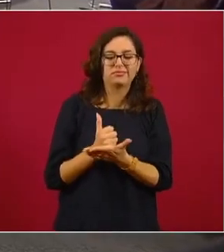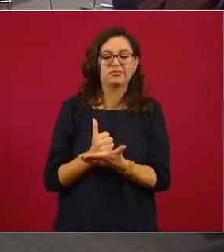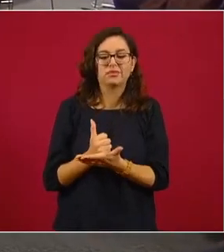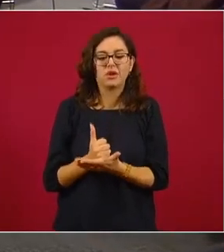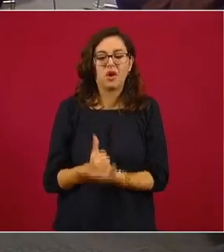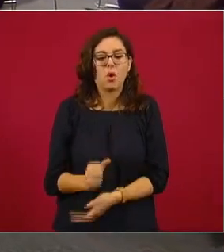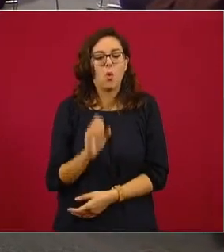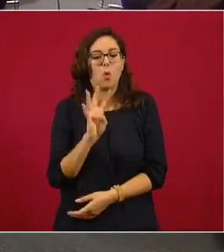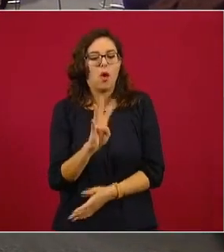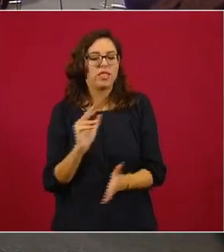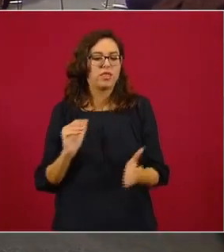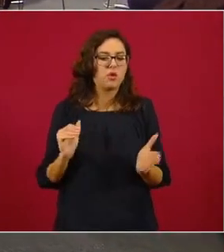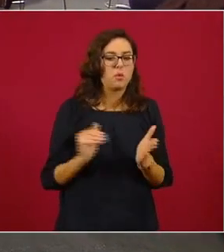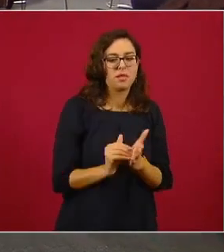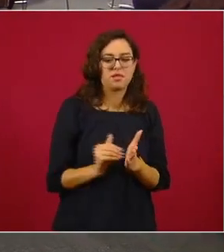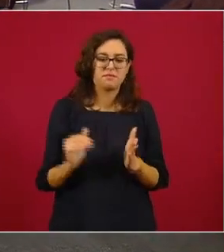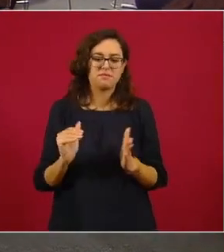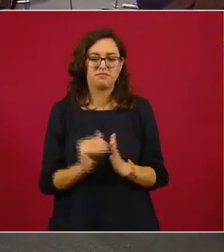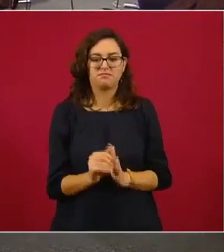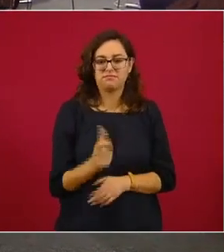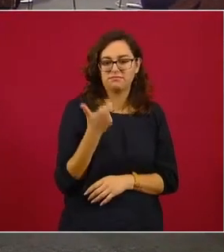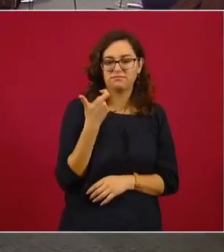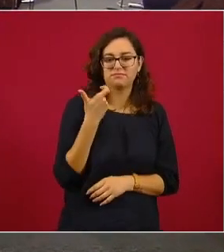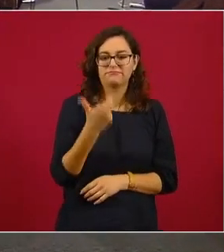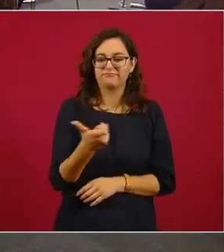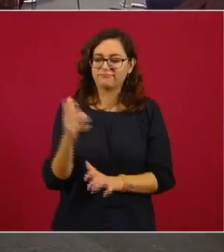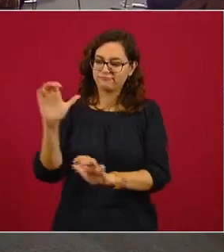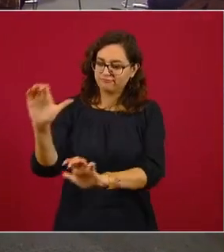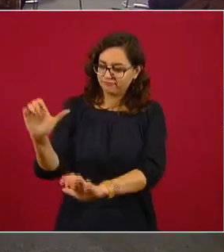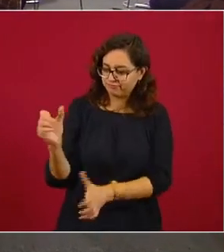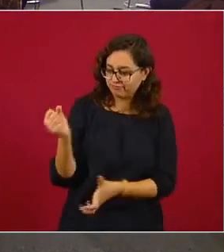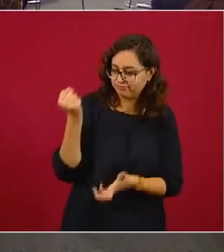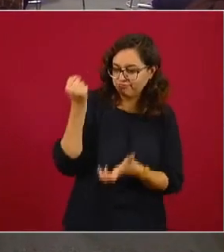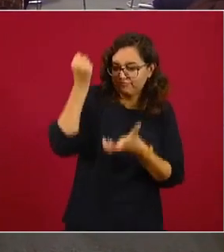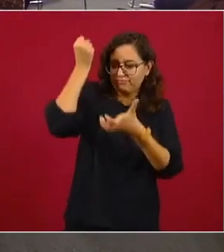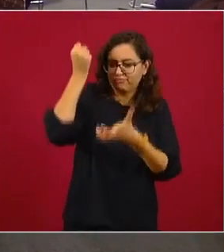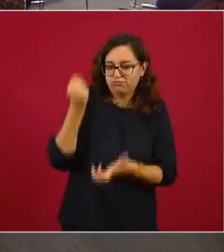más de 4,000 millones de pesos y todo ese dinero